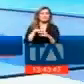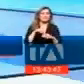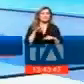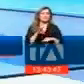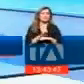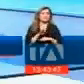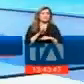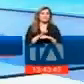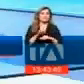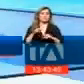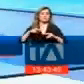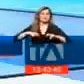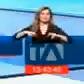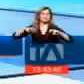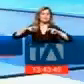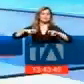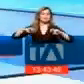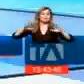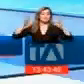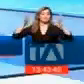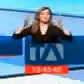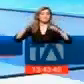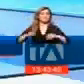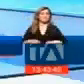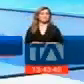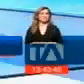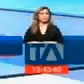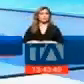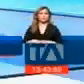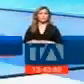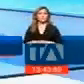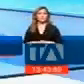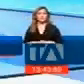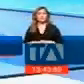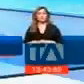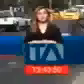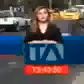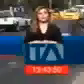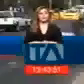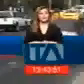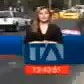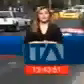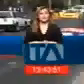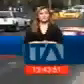país ni siquiera están siendo investigados.